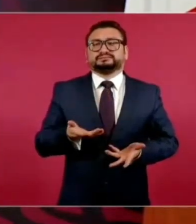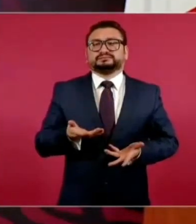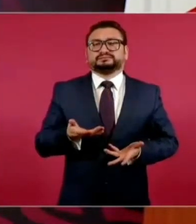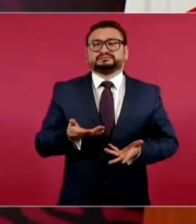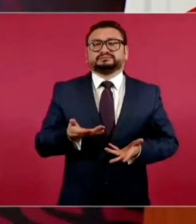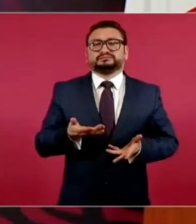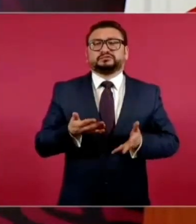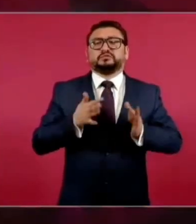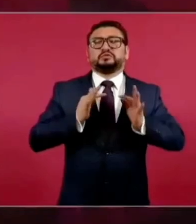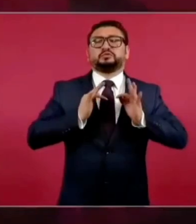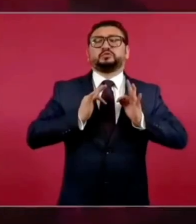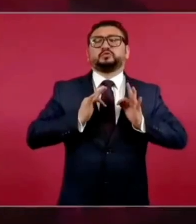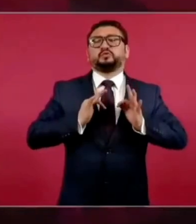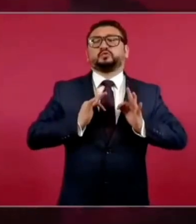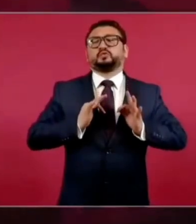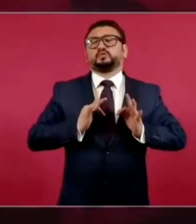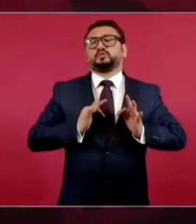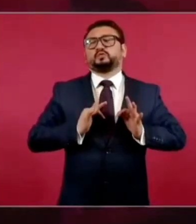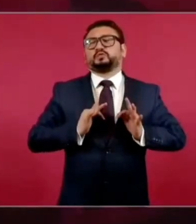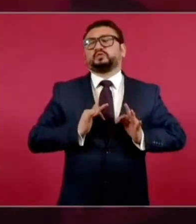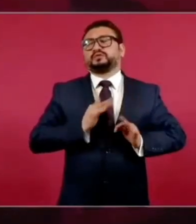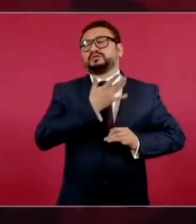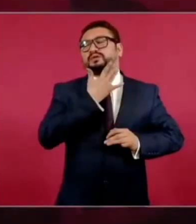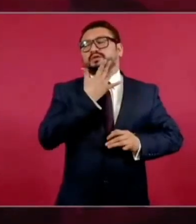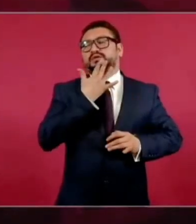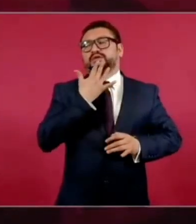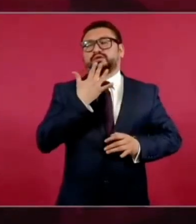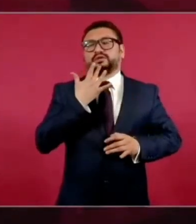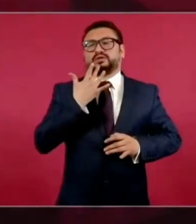un gran placer la libertad.